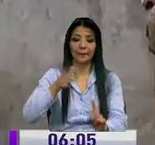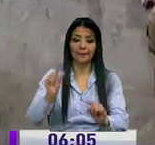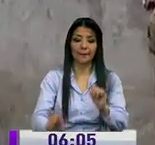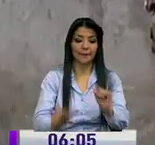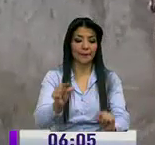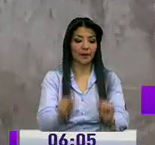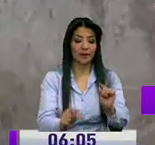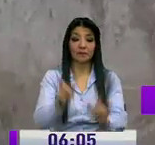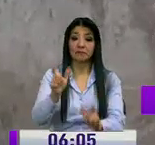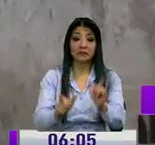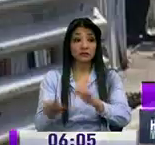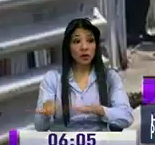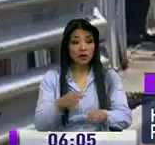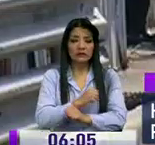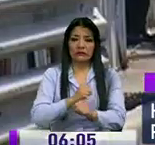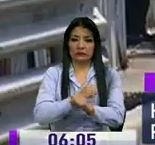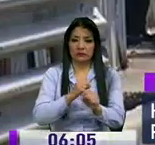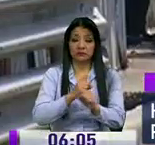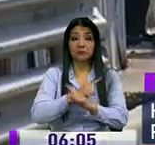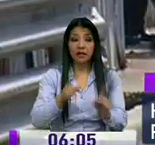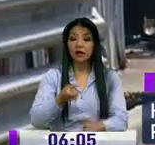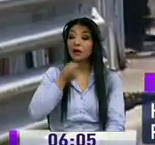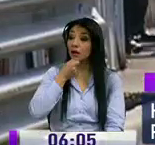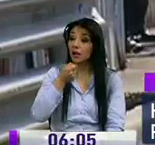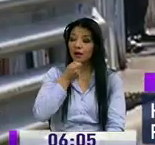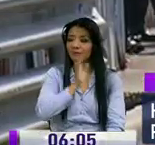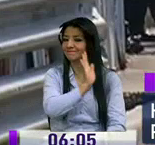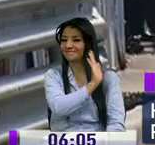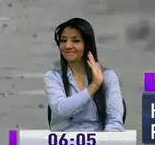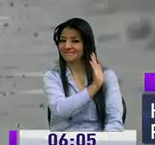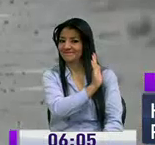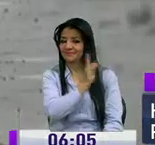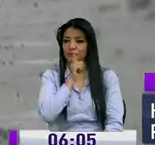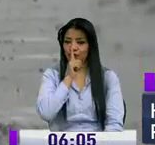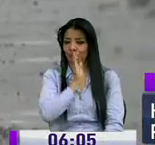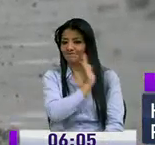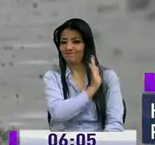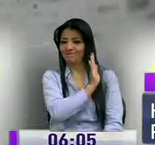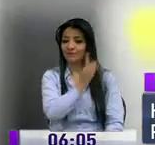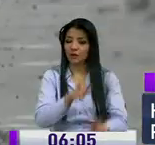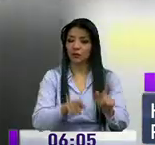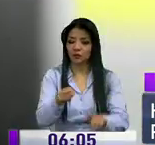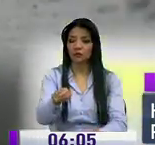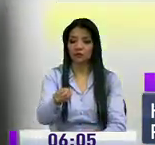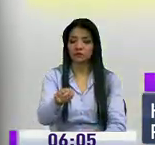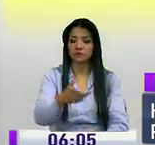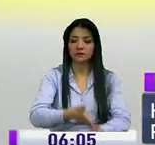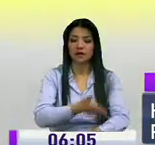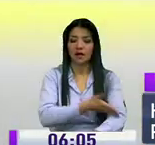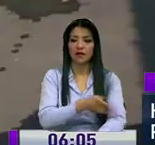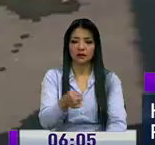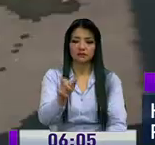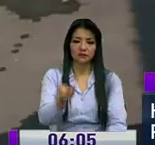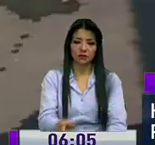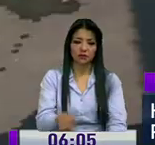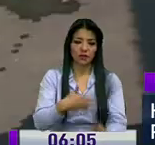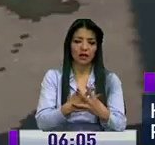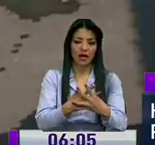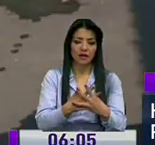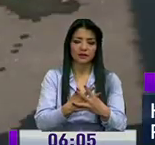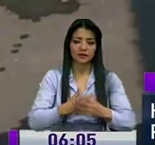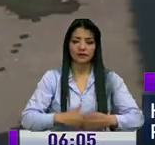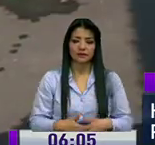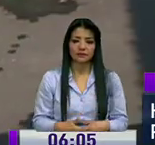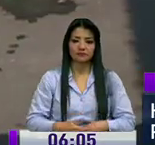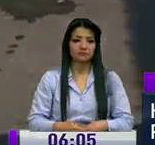alarmados, sin embargo no emitieron ningún comentario. Algunos conocían los antecedentes delictivos del occiso, que por cierto,